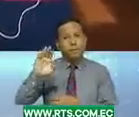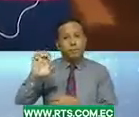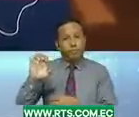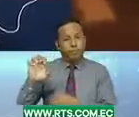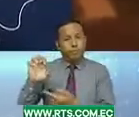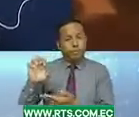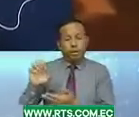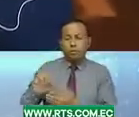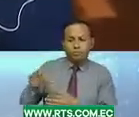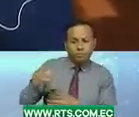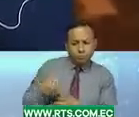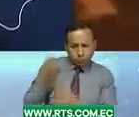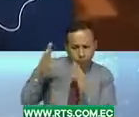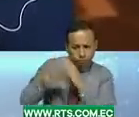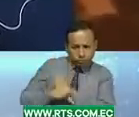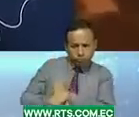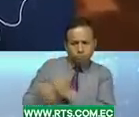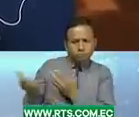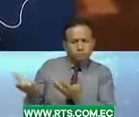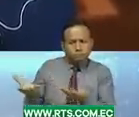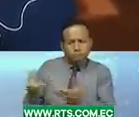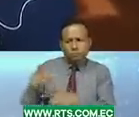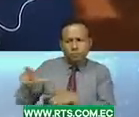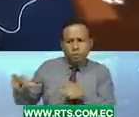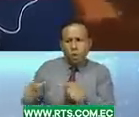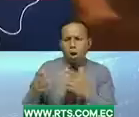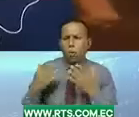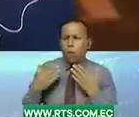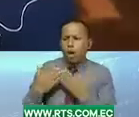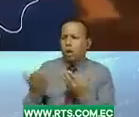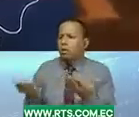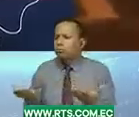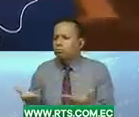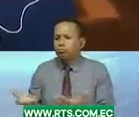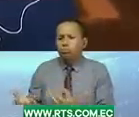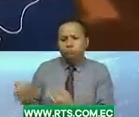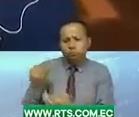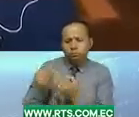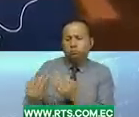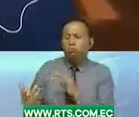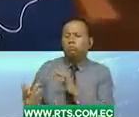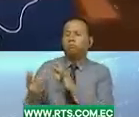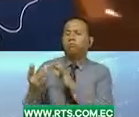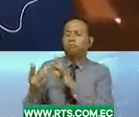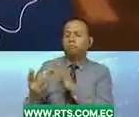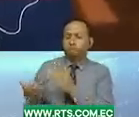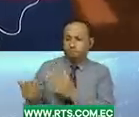Mi querida Maite, buenas noches. ¿Desde qué punto de la ciudad nos reportas? Adelante.